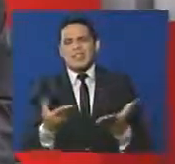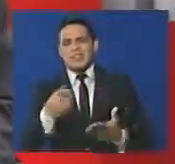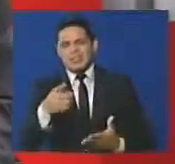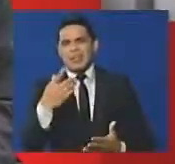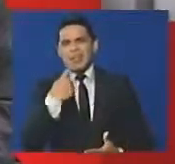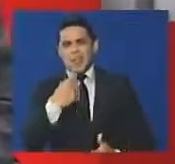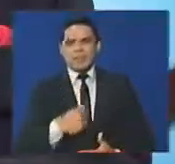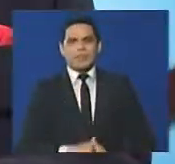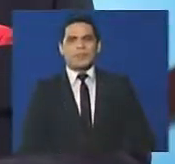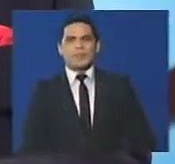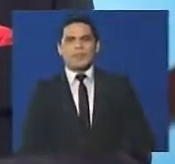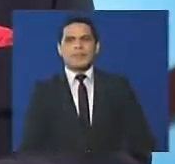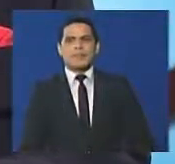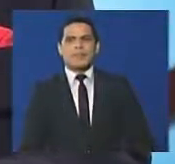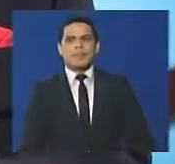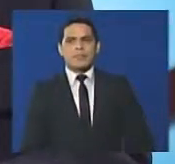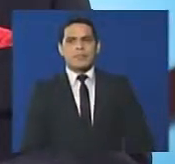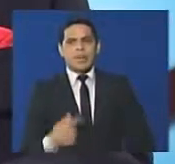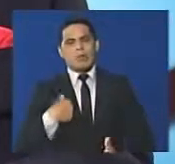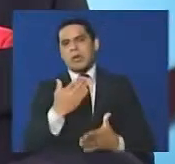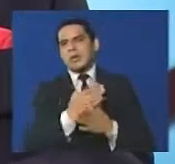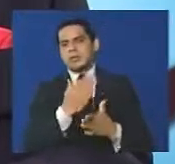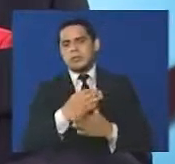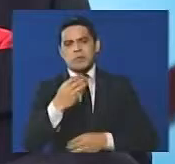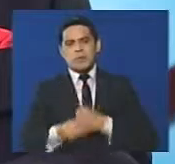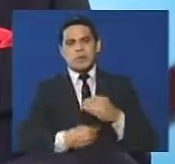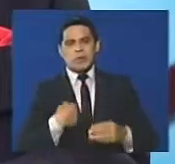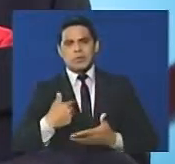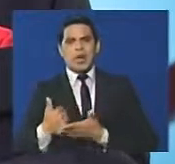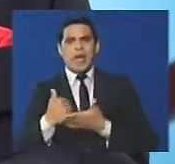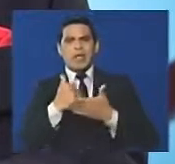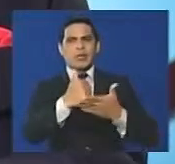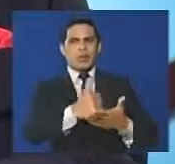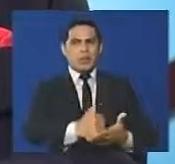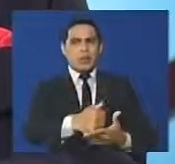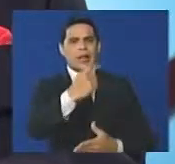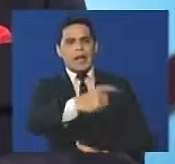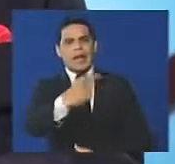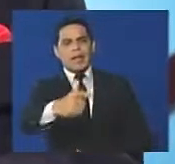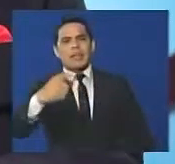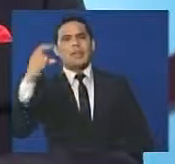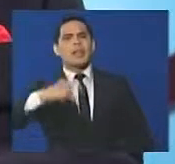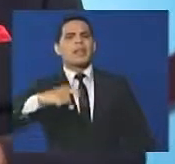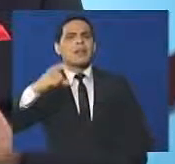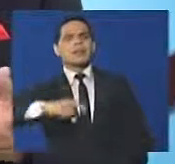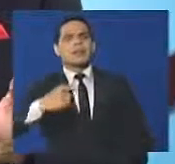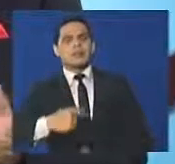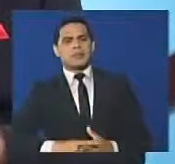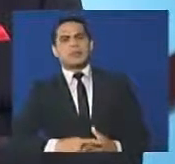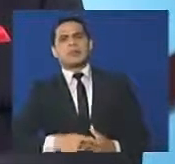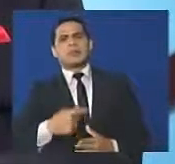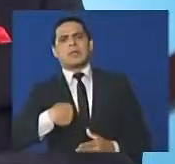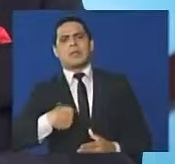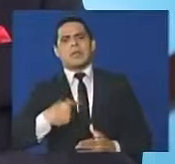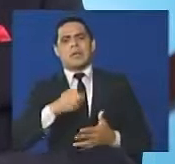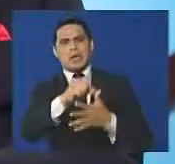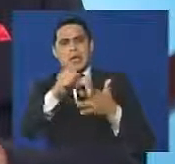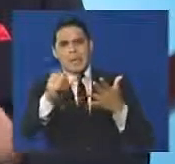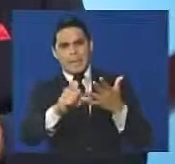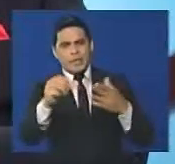hacer? Lo que siempre he hecho en mi vida, ayudar al que necesita en el aspecto